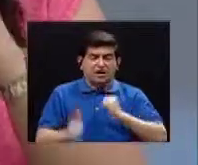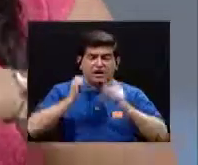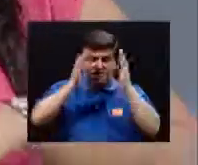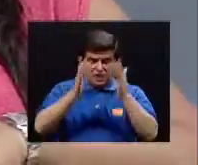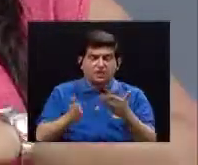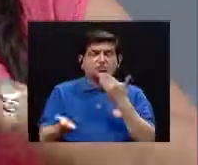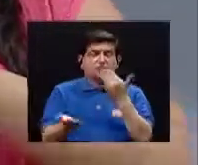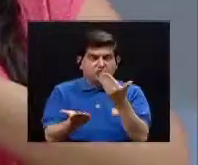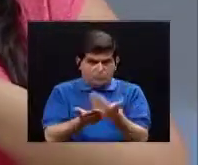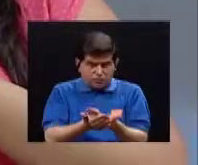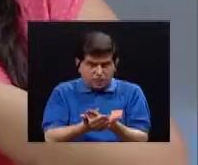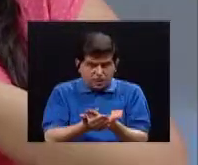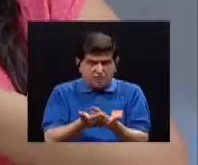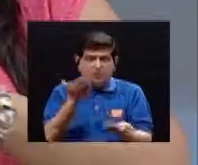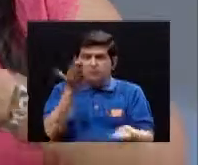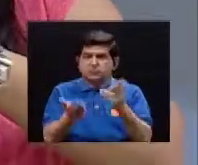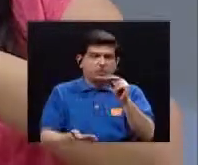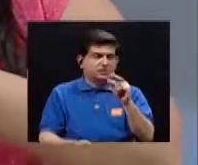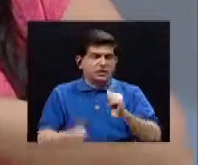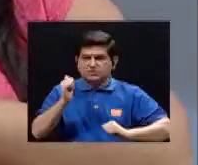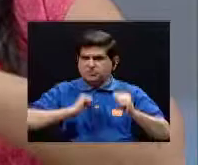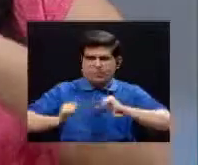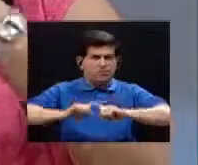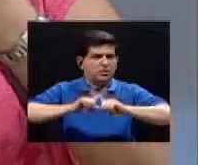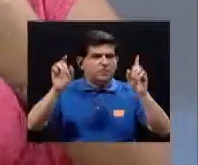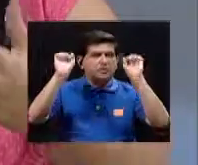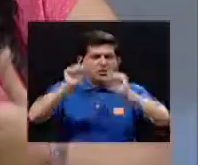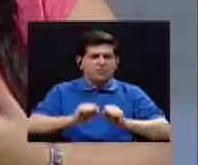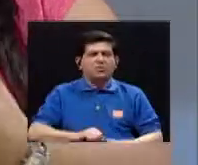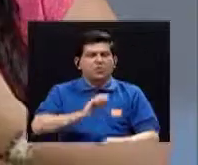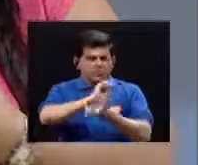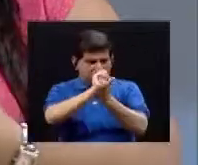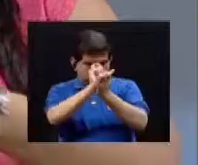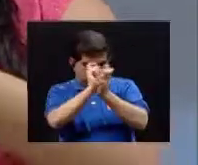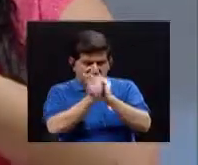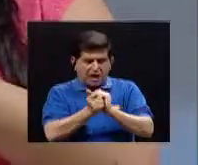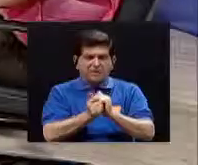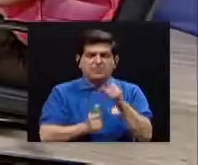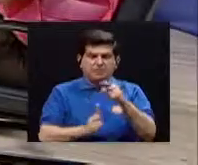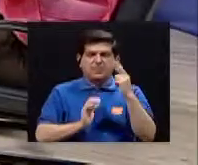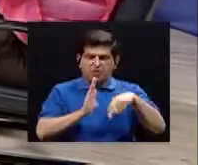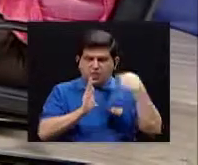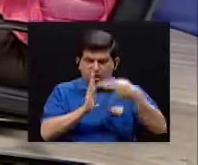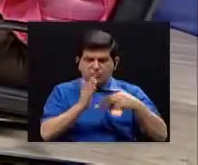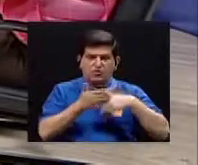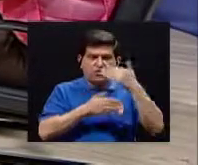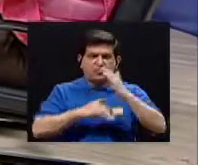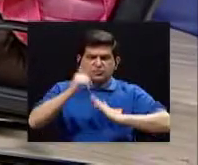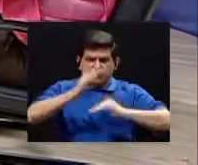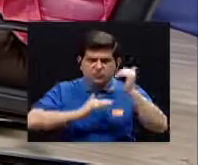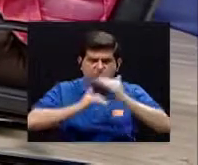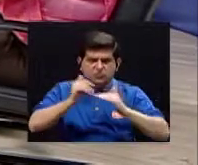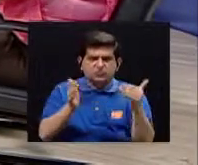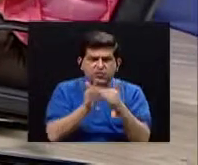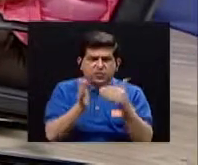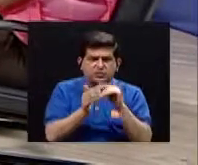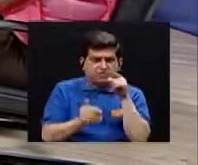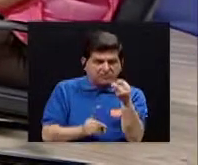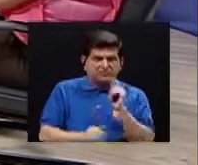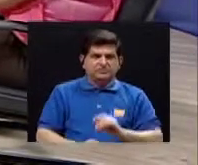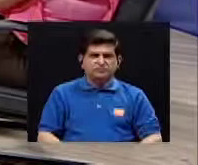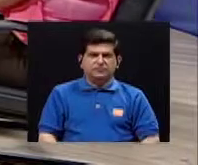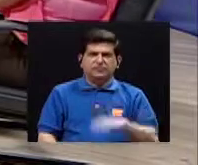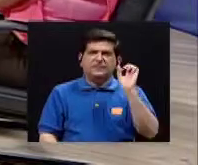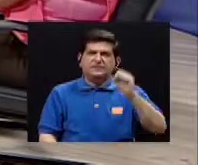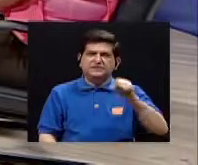estos actores tienen que ser buenos actores o tal vez no ser actores pero poder adecuarse al personaje y bueno después de construir ese personaje en